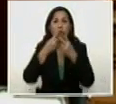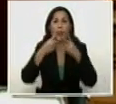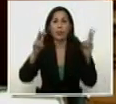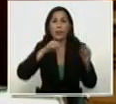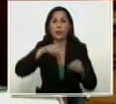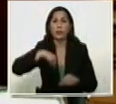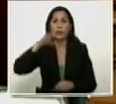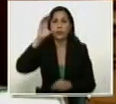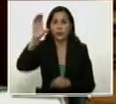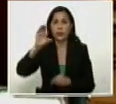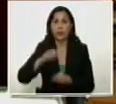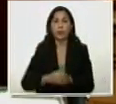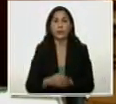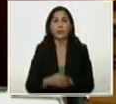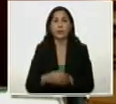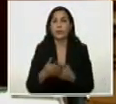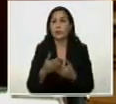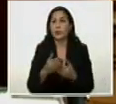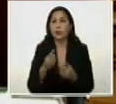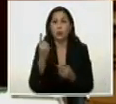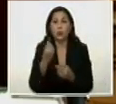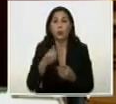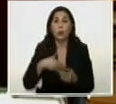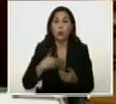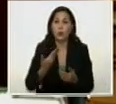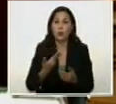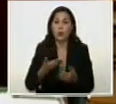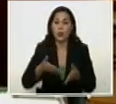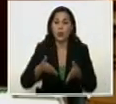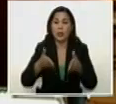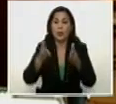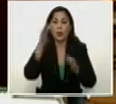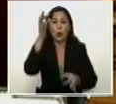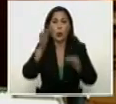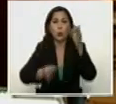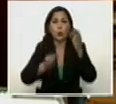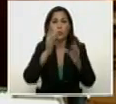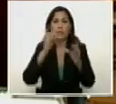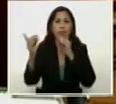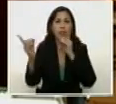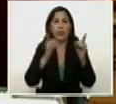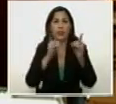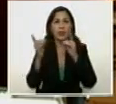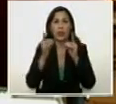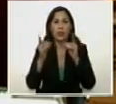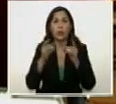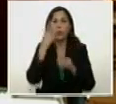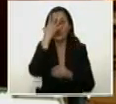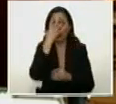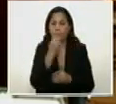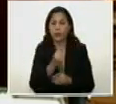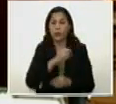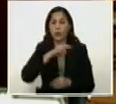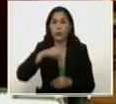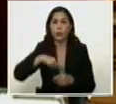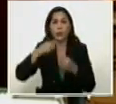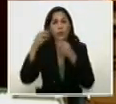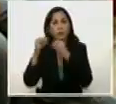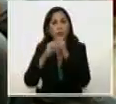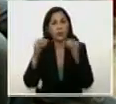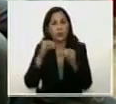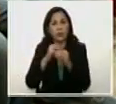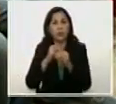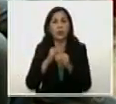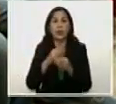nuestro país, la cual solo será posible por el camino de la justicia, el diálogo y el entendimiento de nuestras diferencias entre